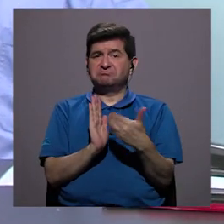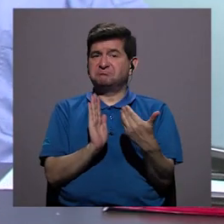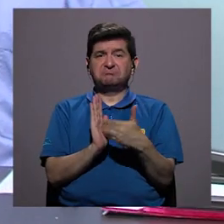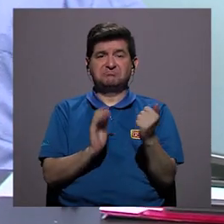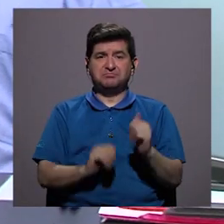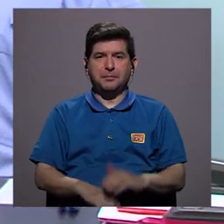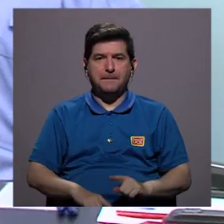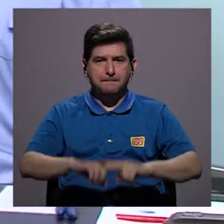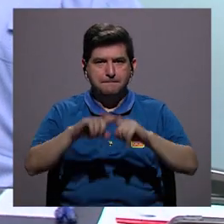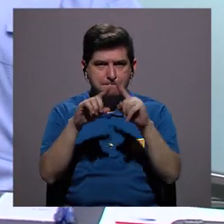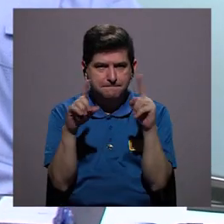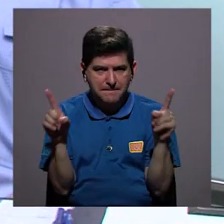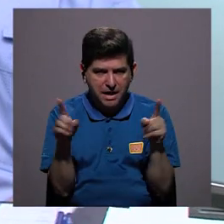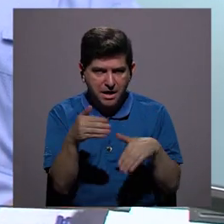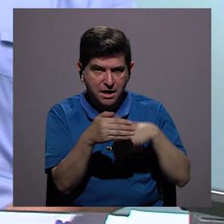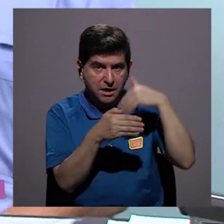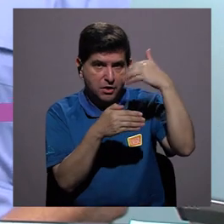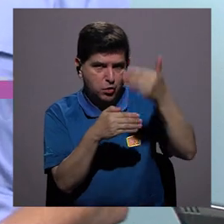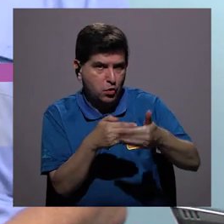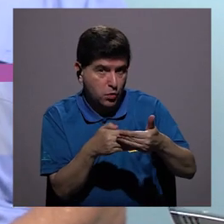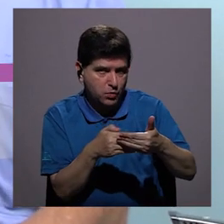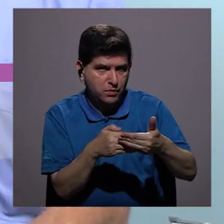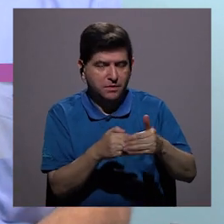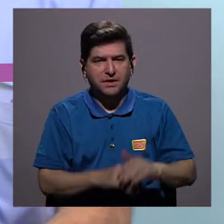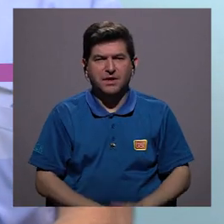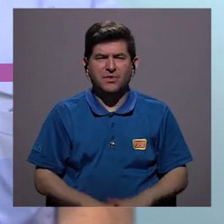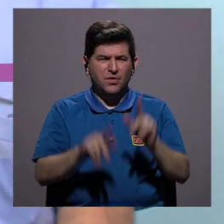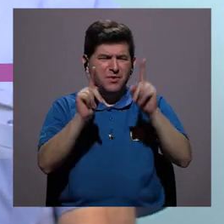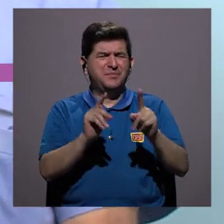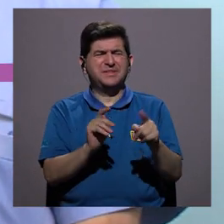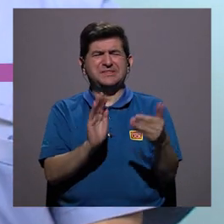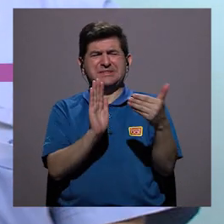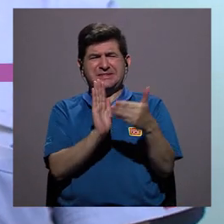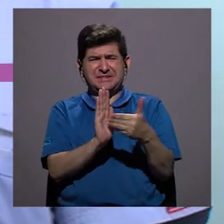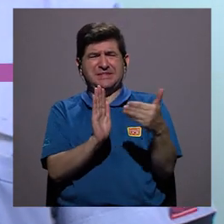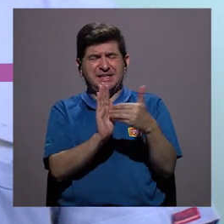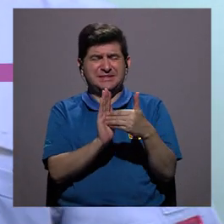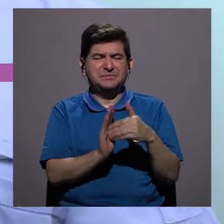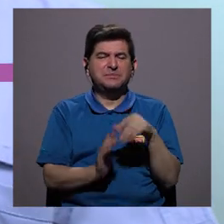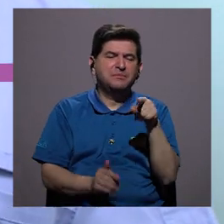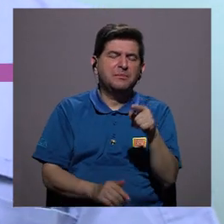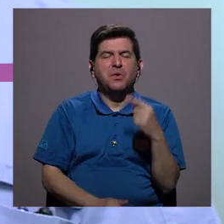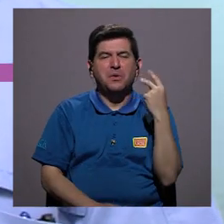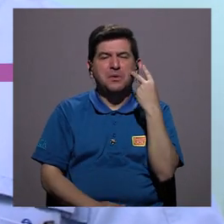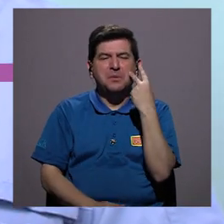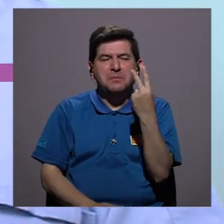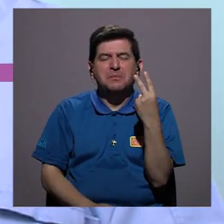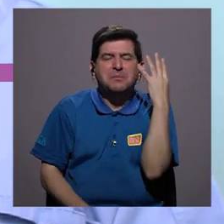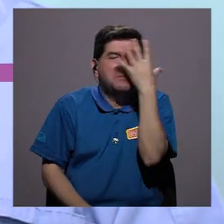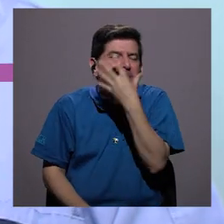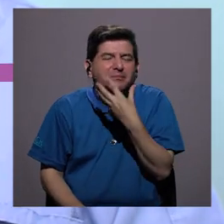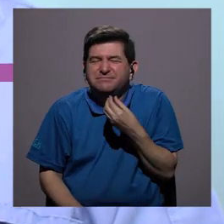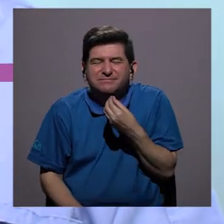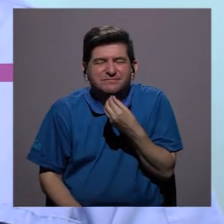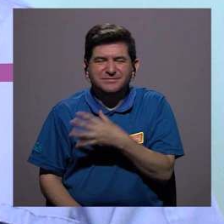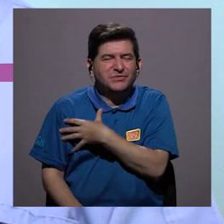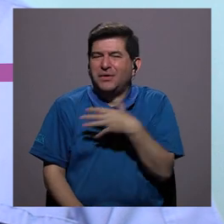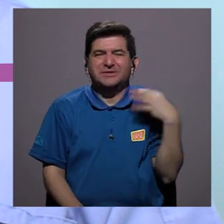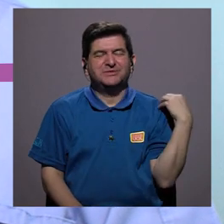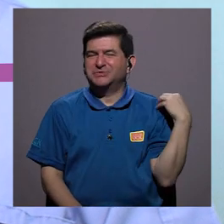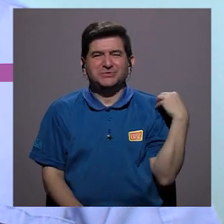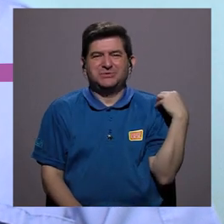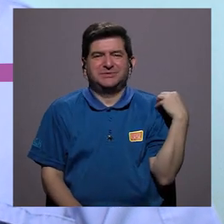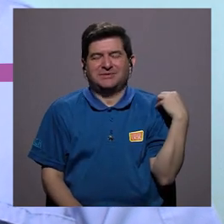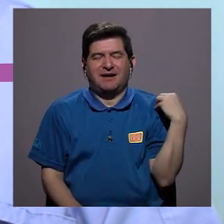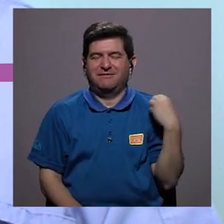molesta. Pero luego vienen desde las que les molesta desde el punto de vista estético, ¿verdad? Que no les gusta cómo se ven las